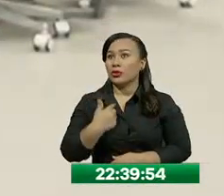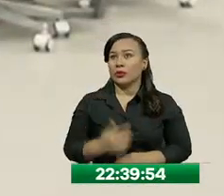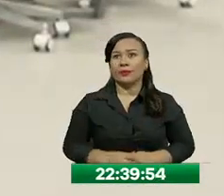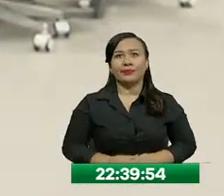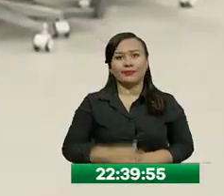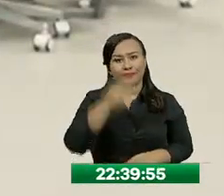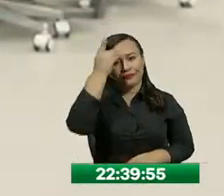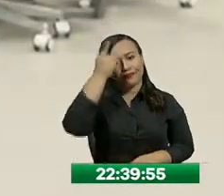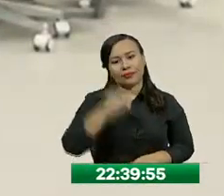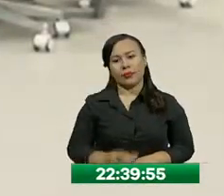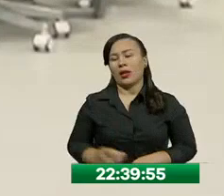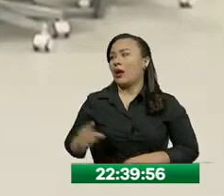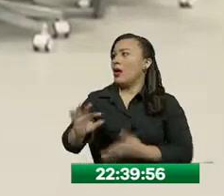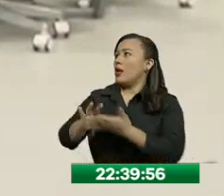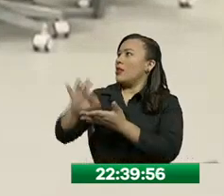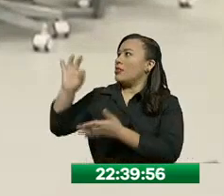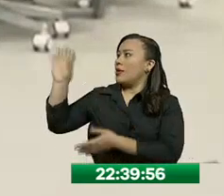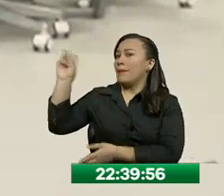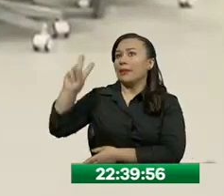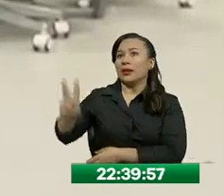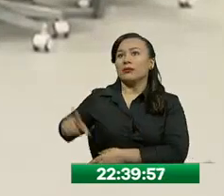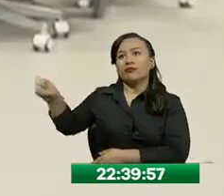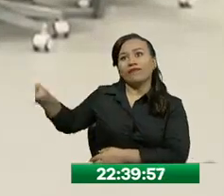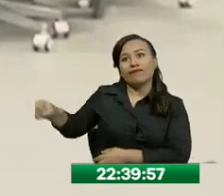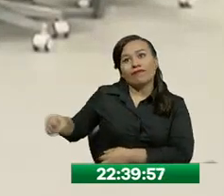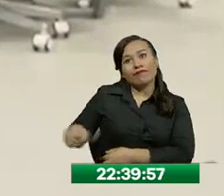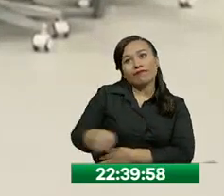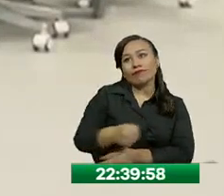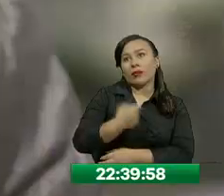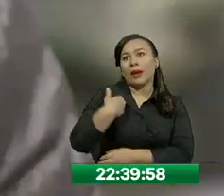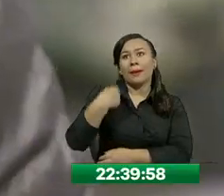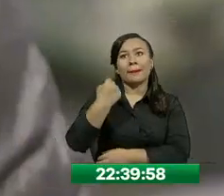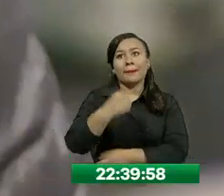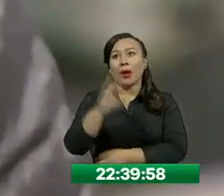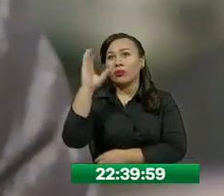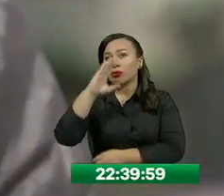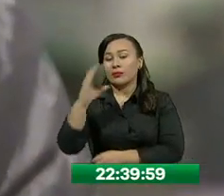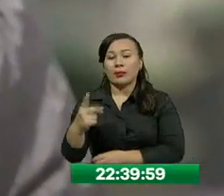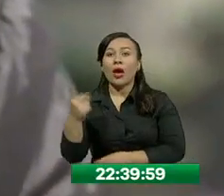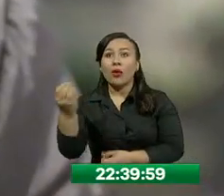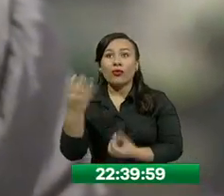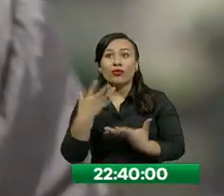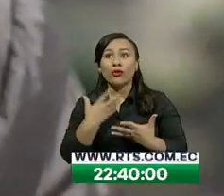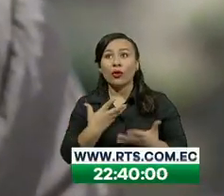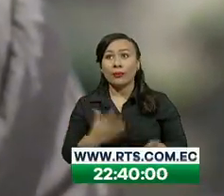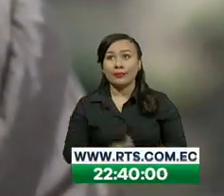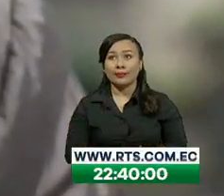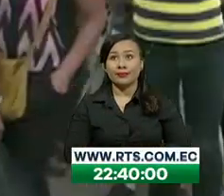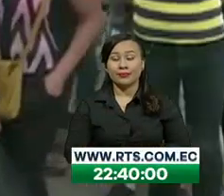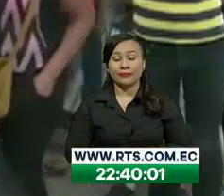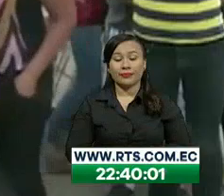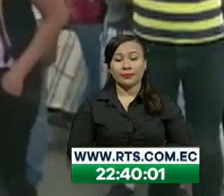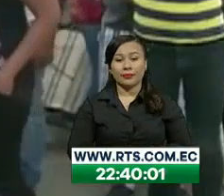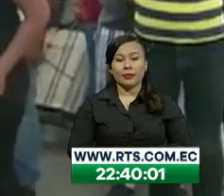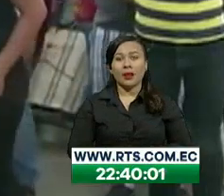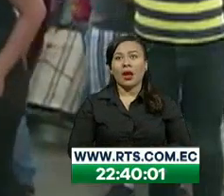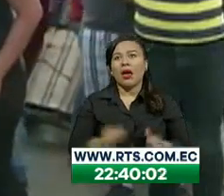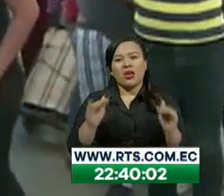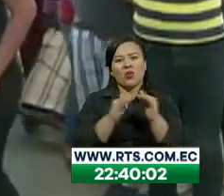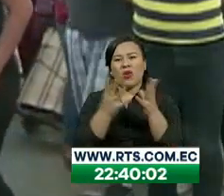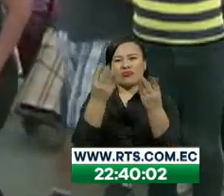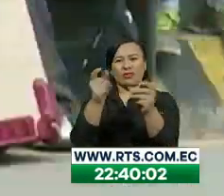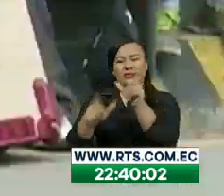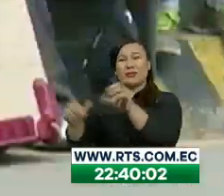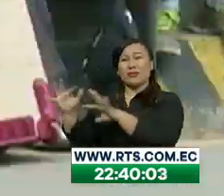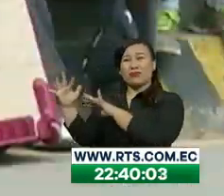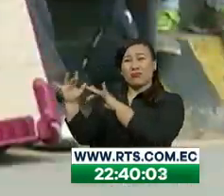tomé la decisión, agarré mi maleta con lo poco que pude y salí. La historia de Julio Guarinam no es aislada. Tramas similares han llevado a